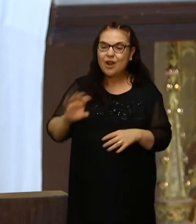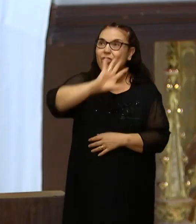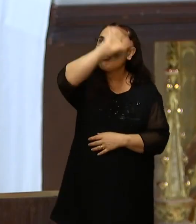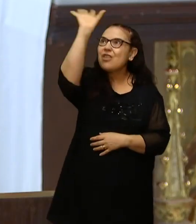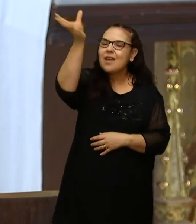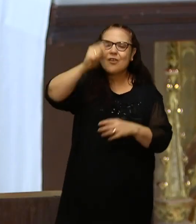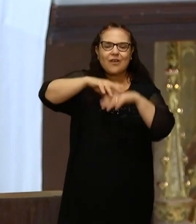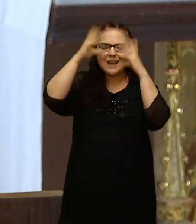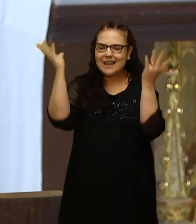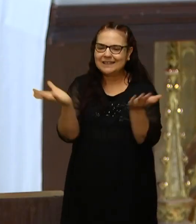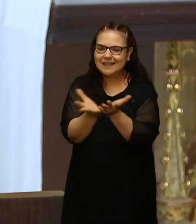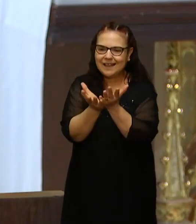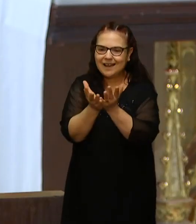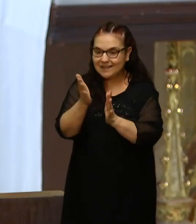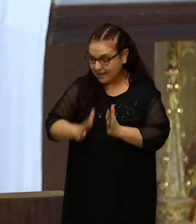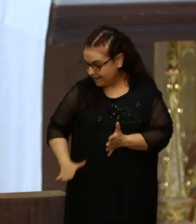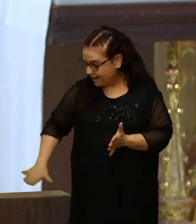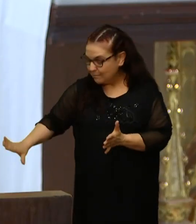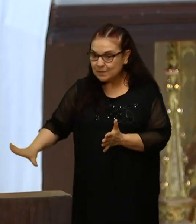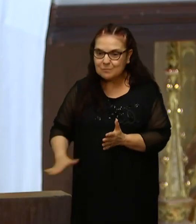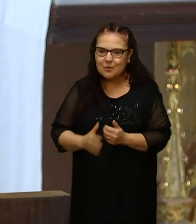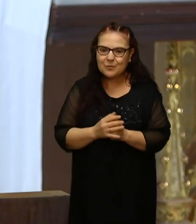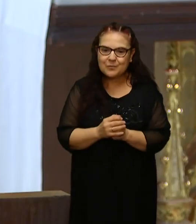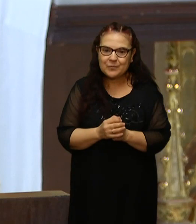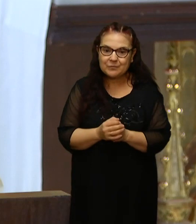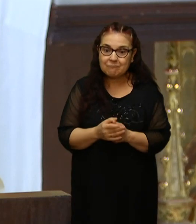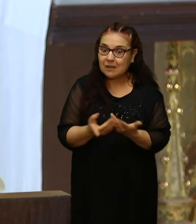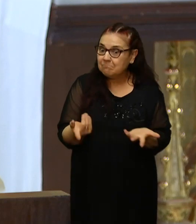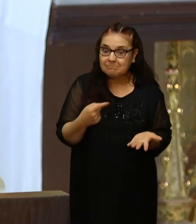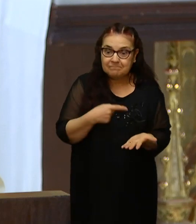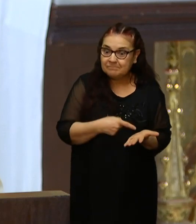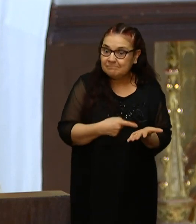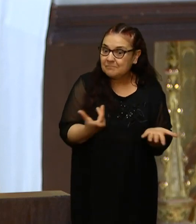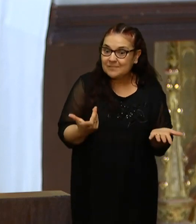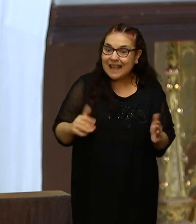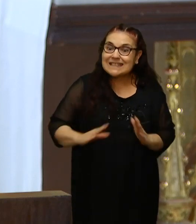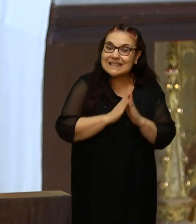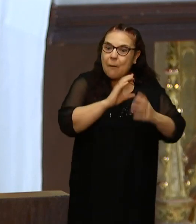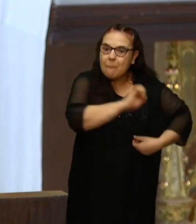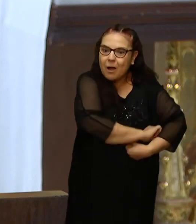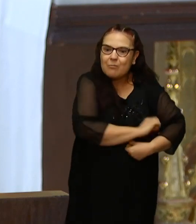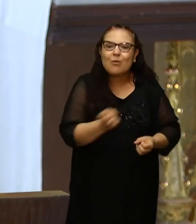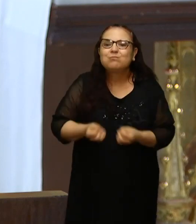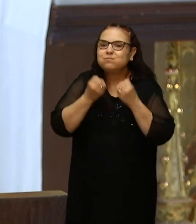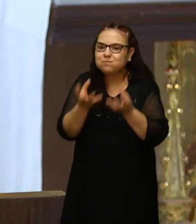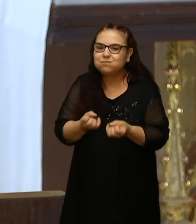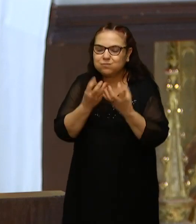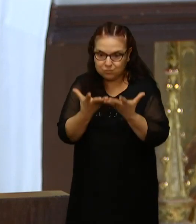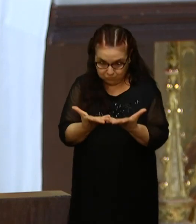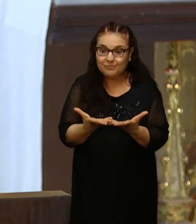cielo, en la tierra y en el abismo. Y eso es lo que Pablo quiere transmitir a